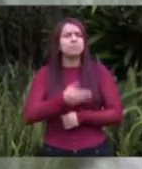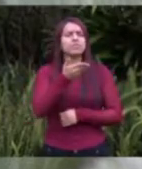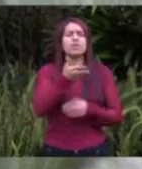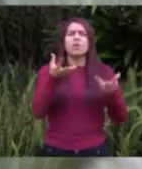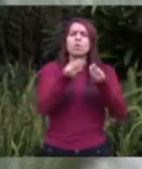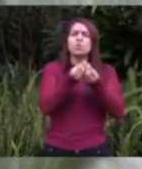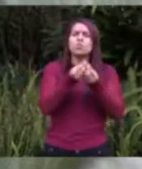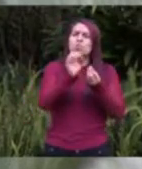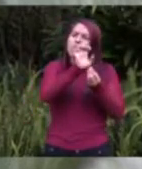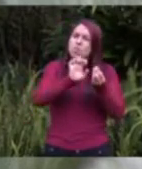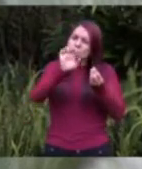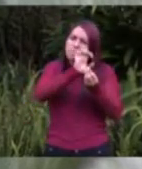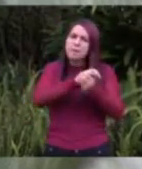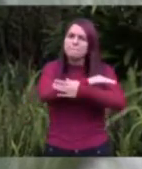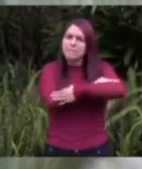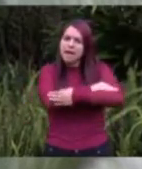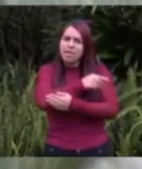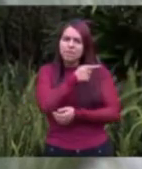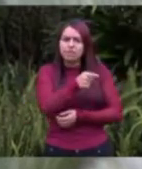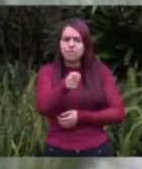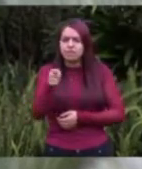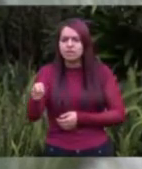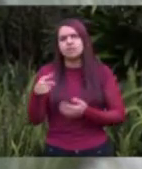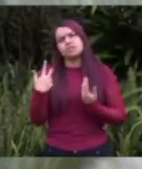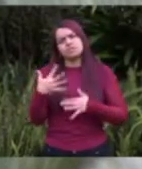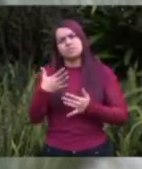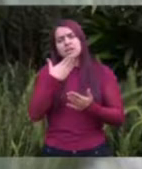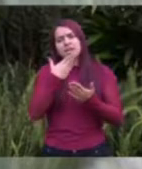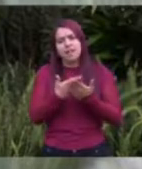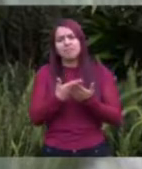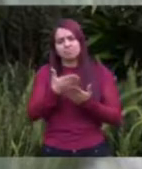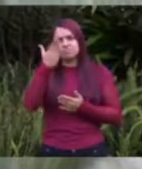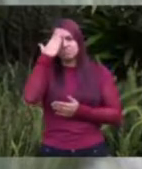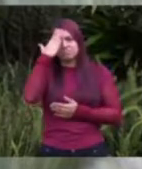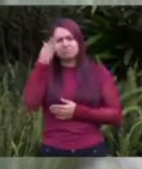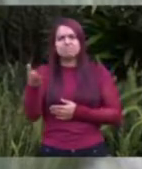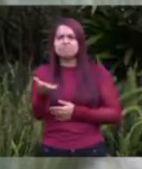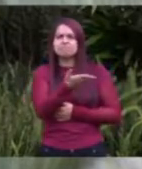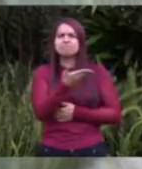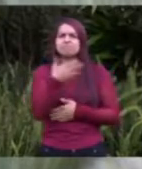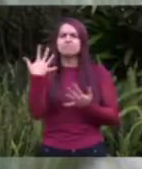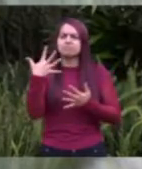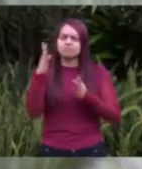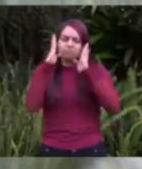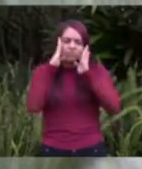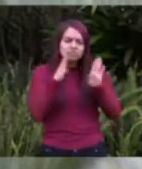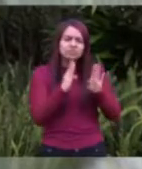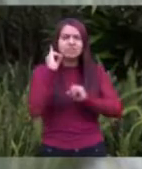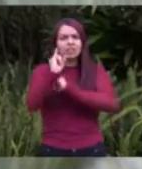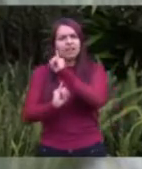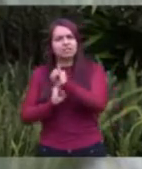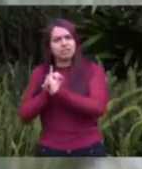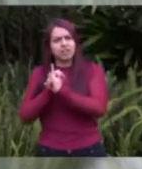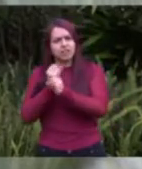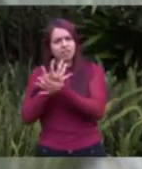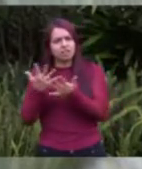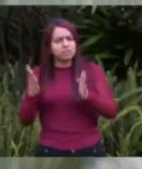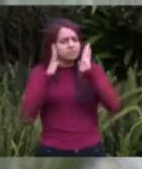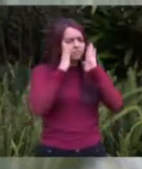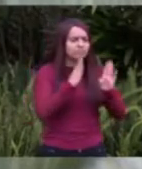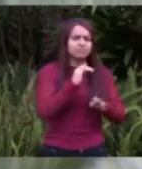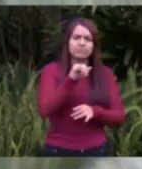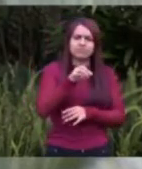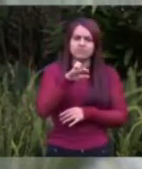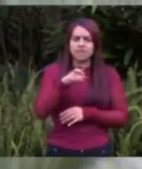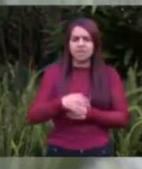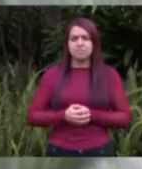Europea en Colombia, por darle esa legitimidad internacional a la Jurisdicción Especial para la Paz. El mejor